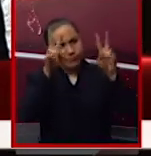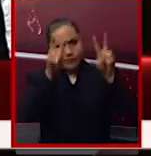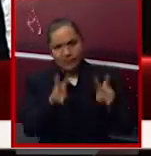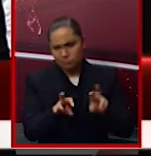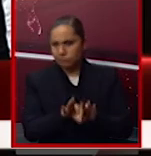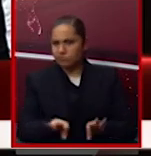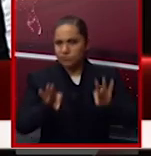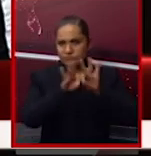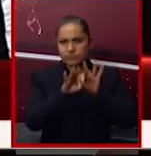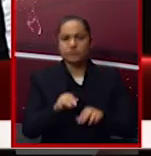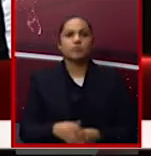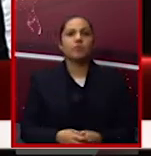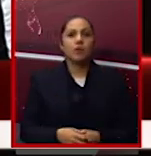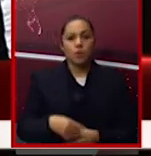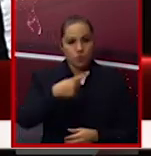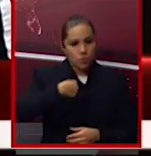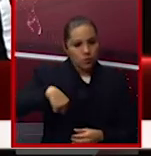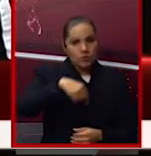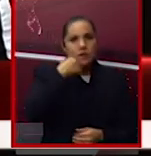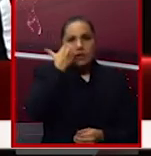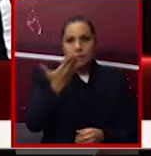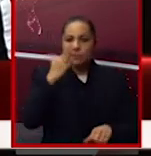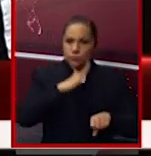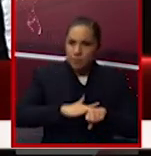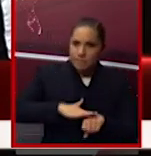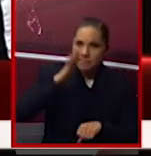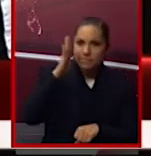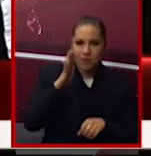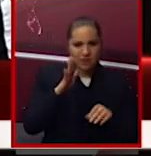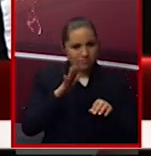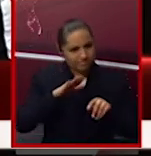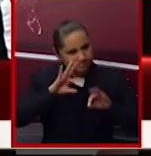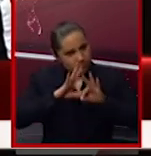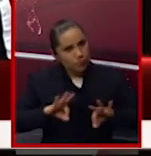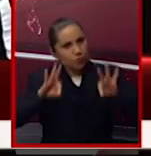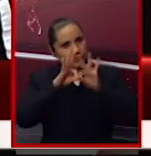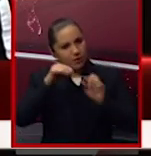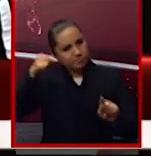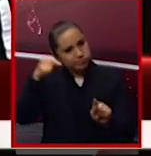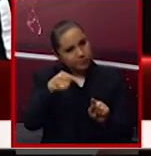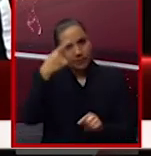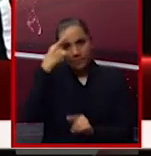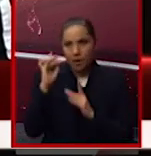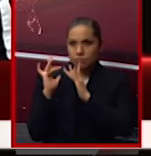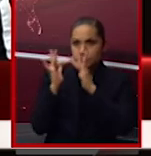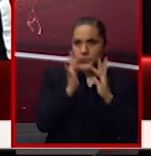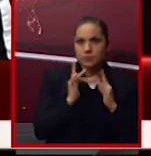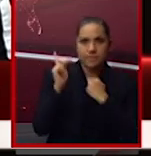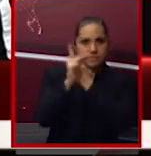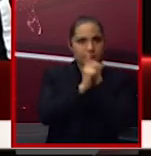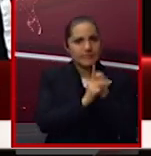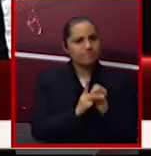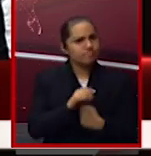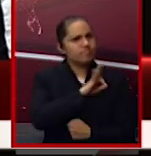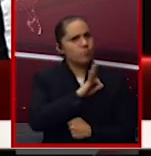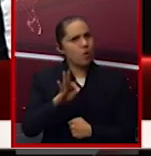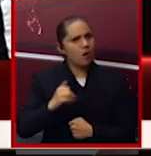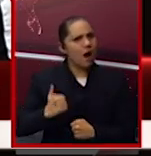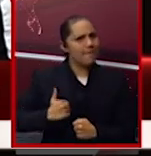Buscamos dar una mayor relevancia al mercado nacional, impulso que se hace más necesario cuando estamos